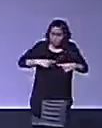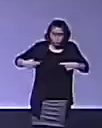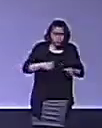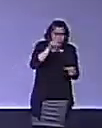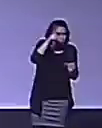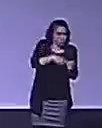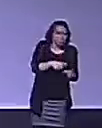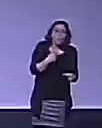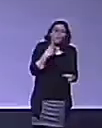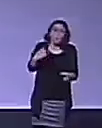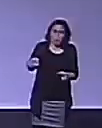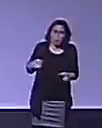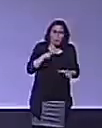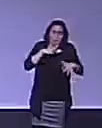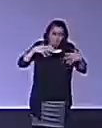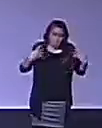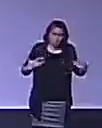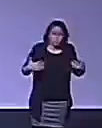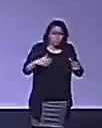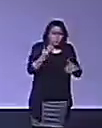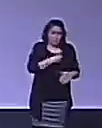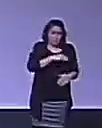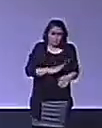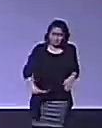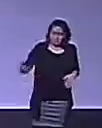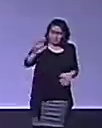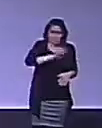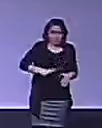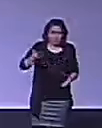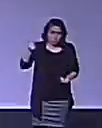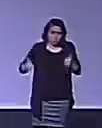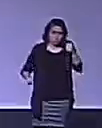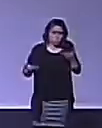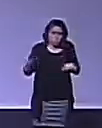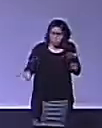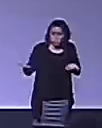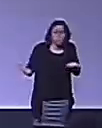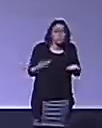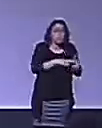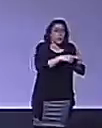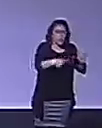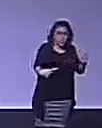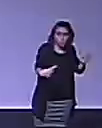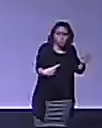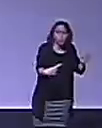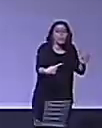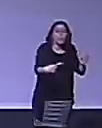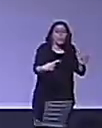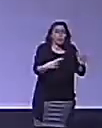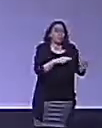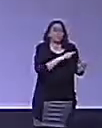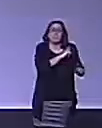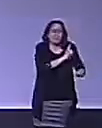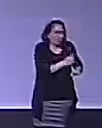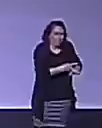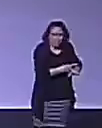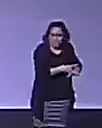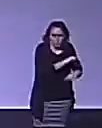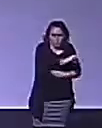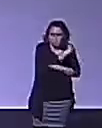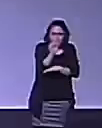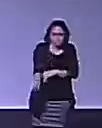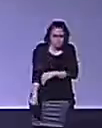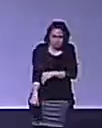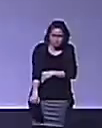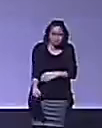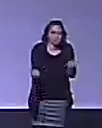cabeza de la práctica deportiva a nivel del Estado. Somos una de las regiones que más deporte hace a nivel europeo. Nos situamos en las medias, digamos, de